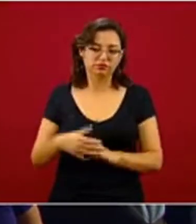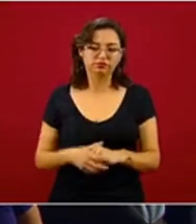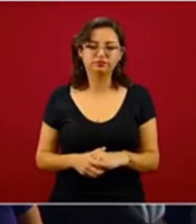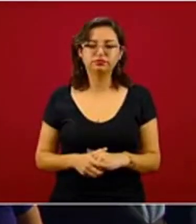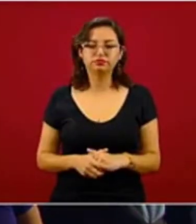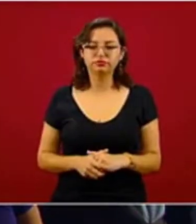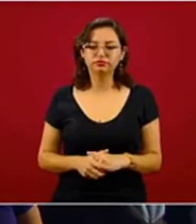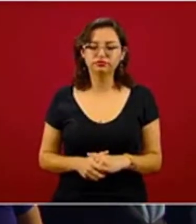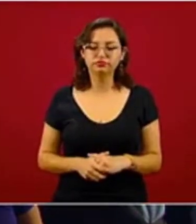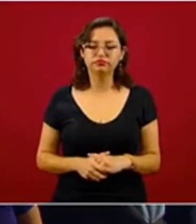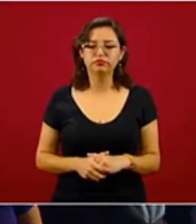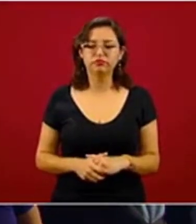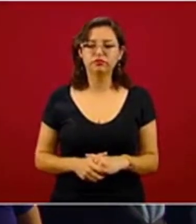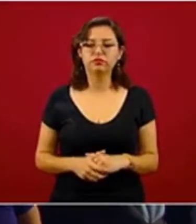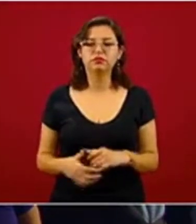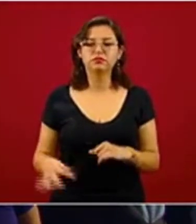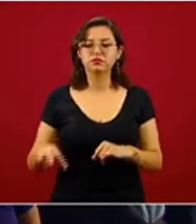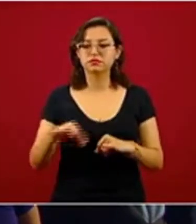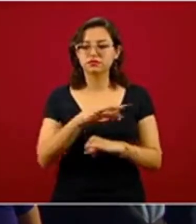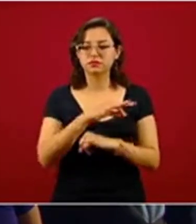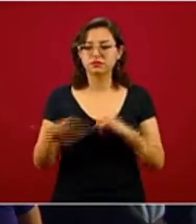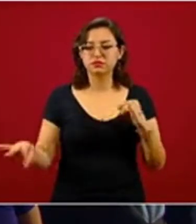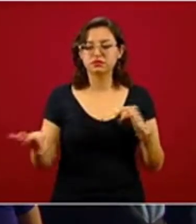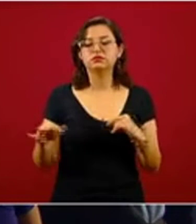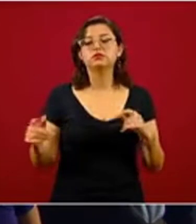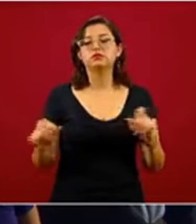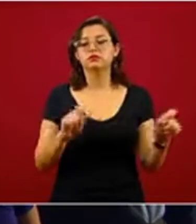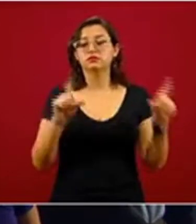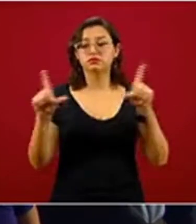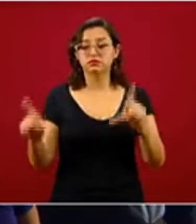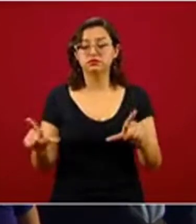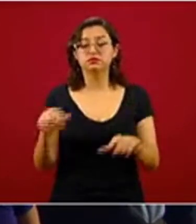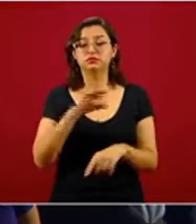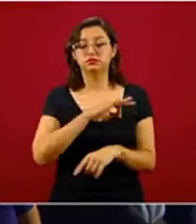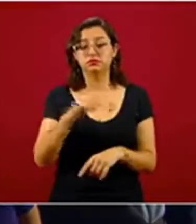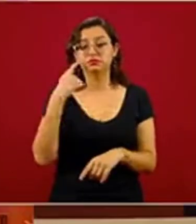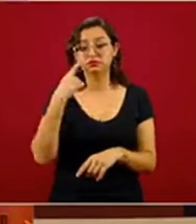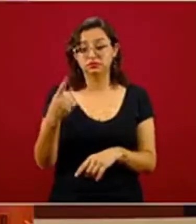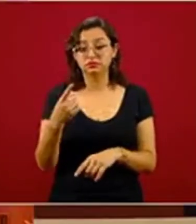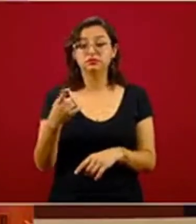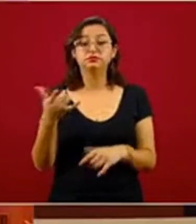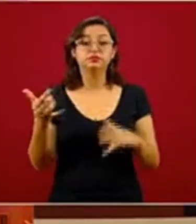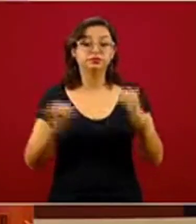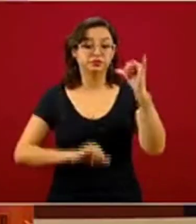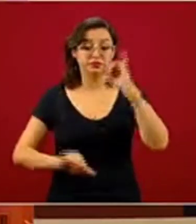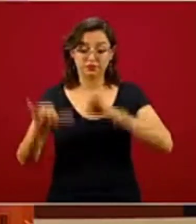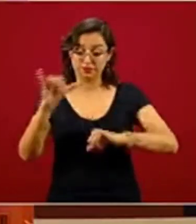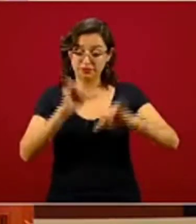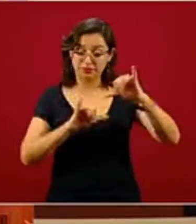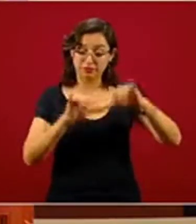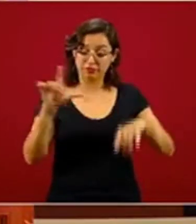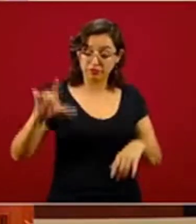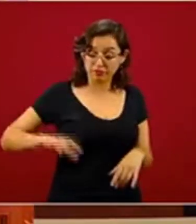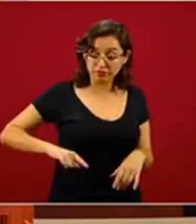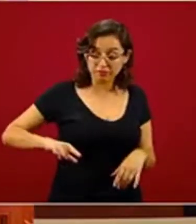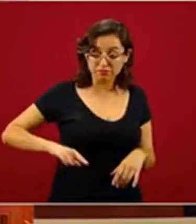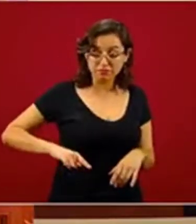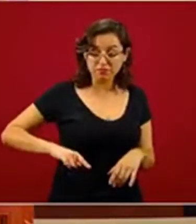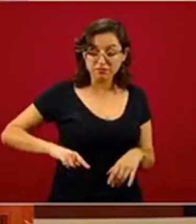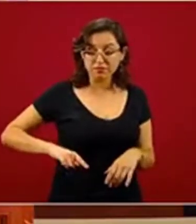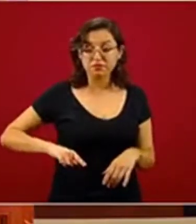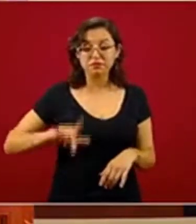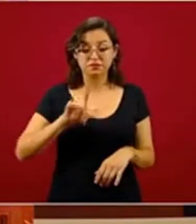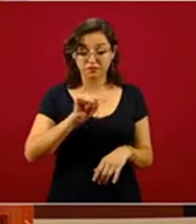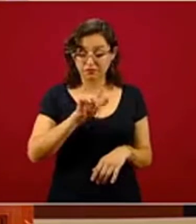última diapositiva, resaltamos aquellas pruebas que se han realizado fuera de los laboratorios, de la red de laboratorios estatales y fuera de los